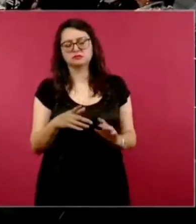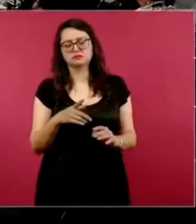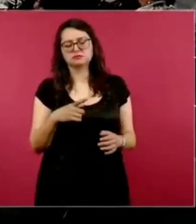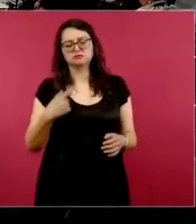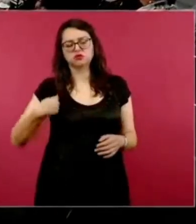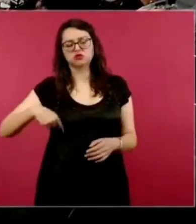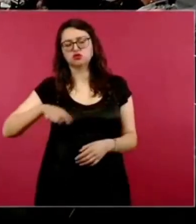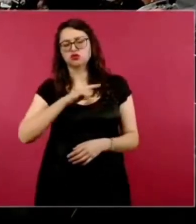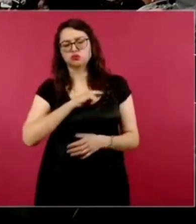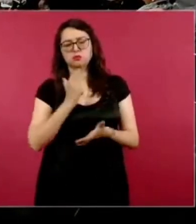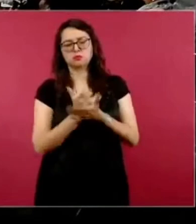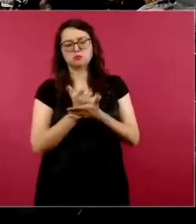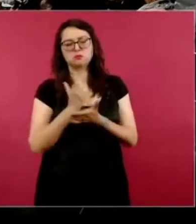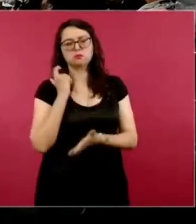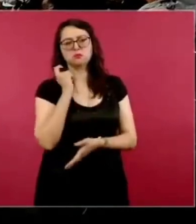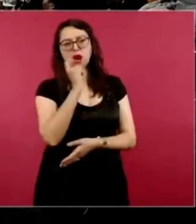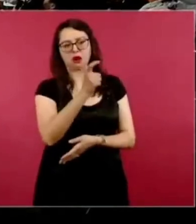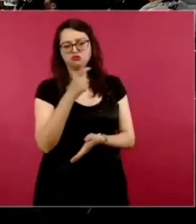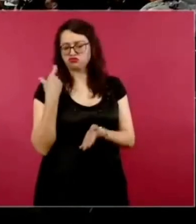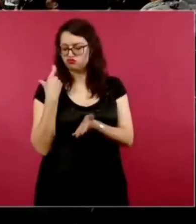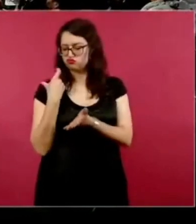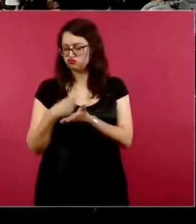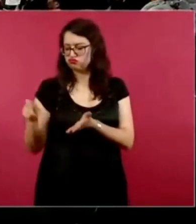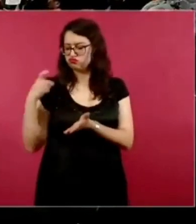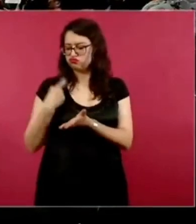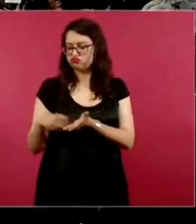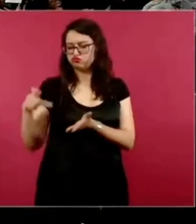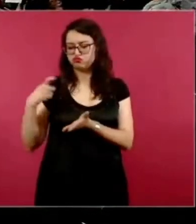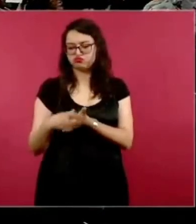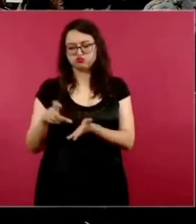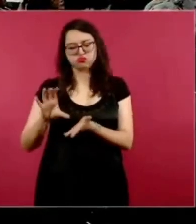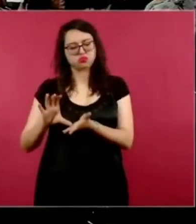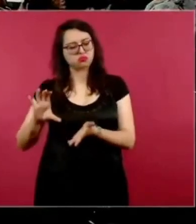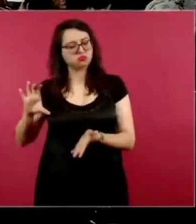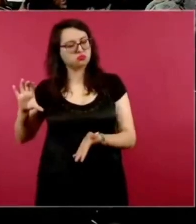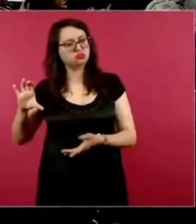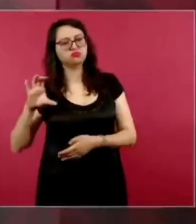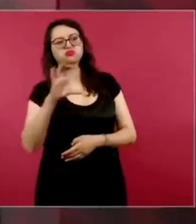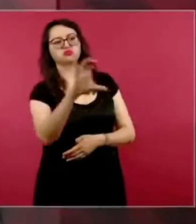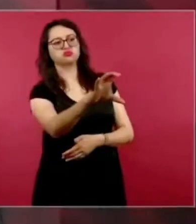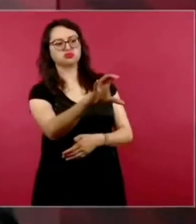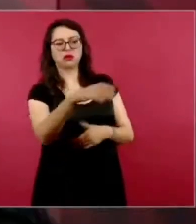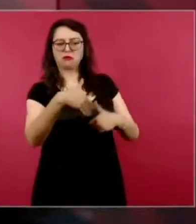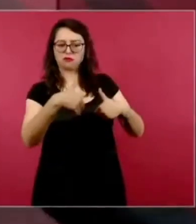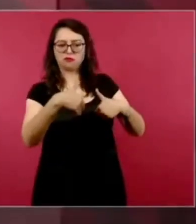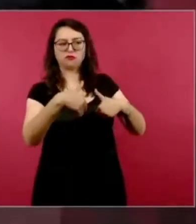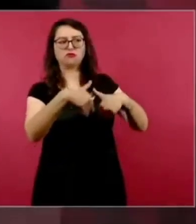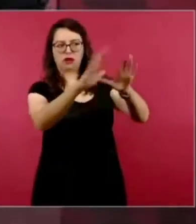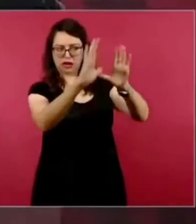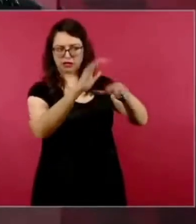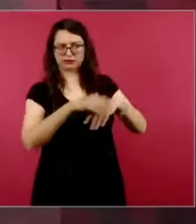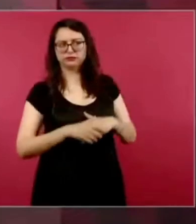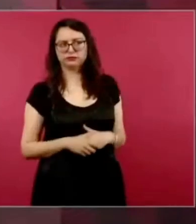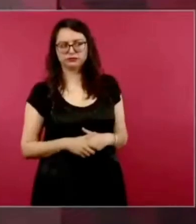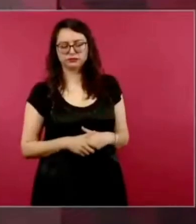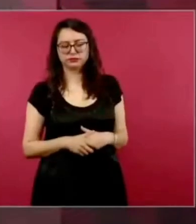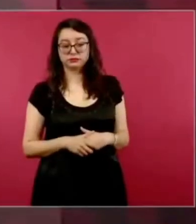las acciones de las empresas ferroviarias y compran